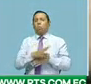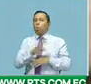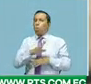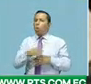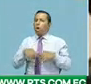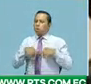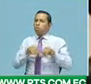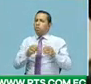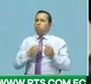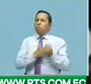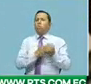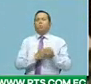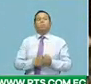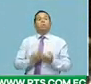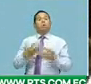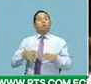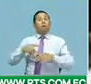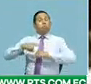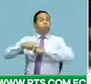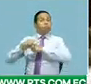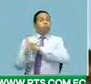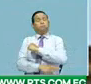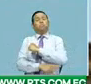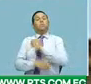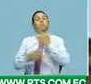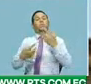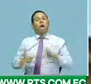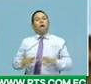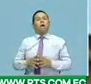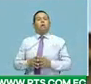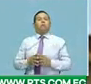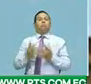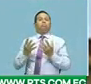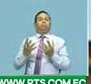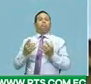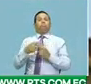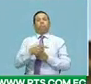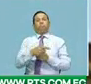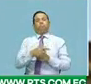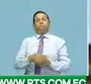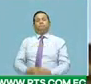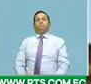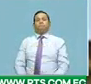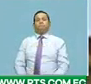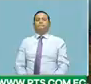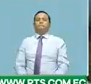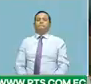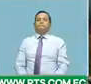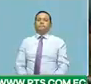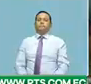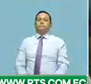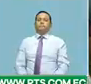se espera que la sentencia sea comunicada por escrito para la sustentación e informó ismenia solórzano